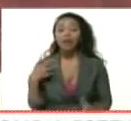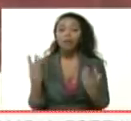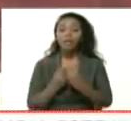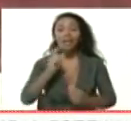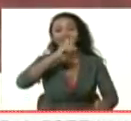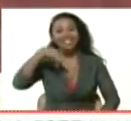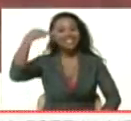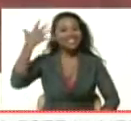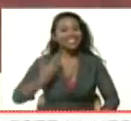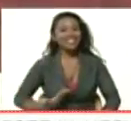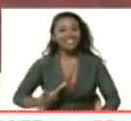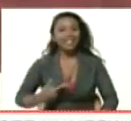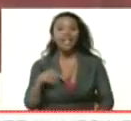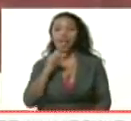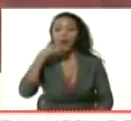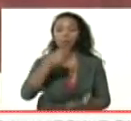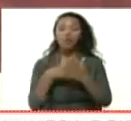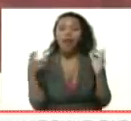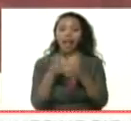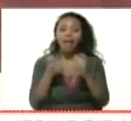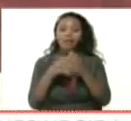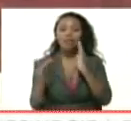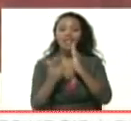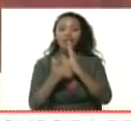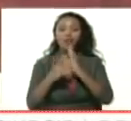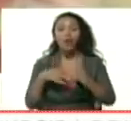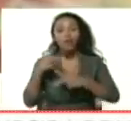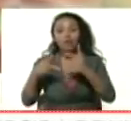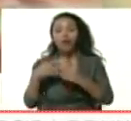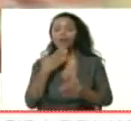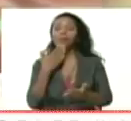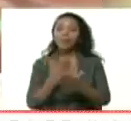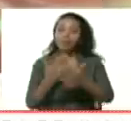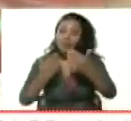nuevamente Geraldine Madaví y en nombre de todo el equipo técnico y de producción le damos paso a la información.